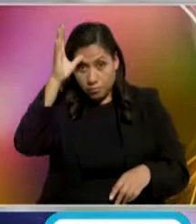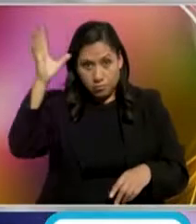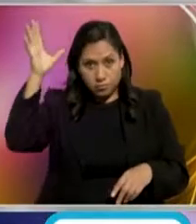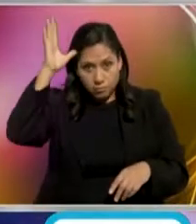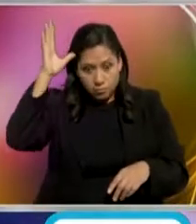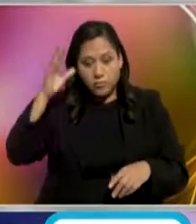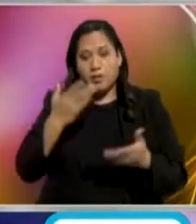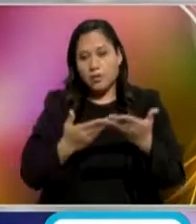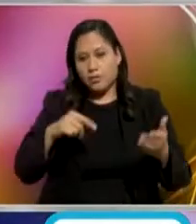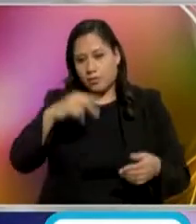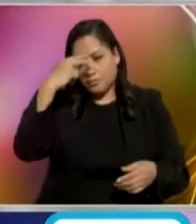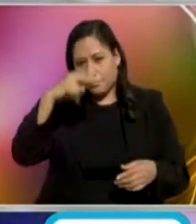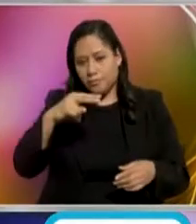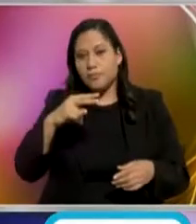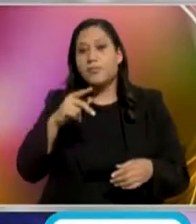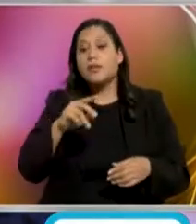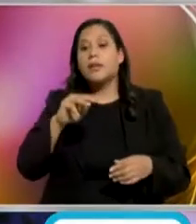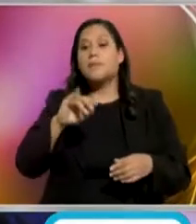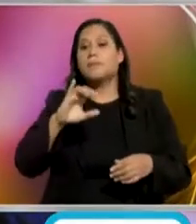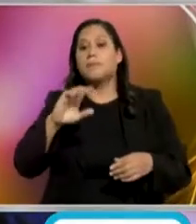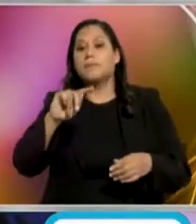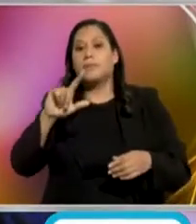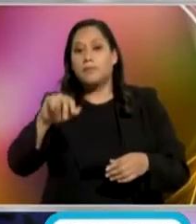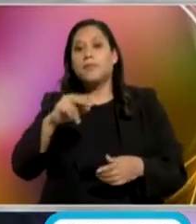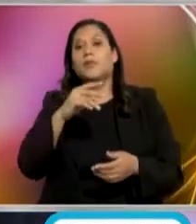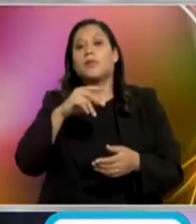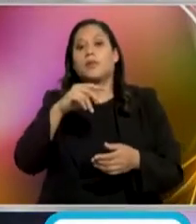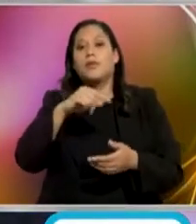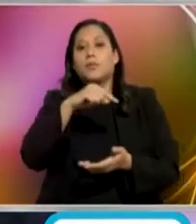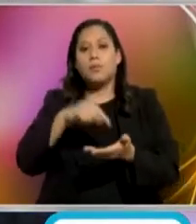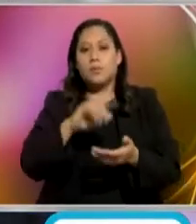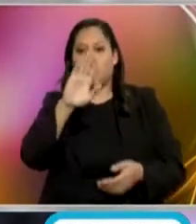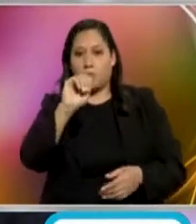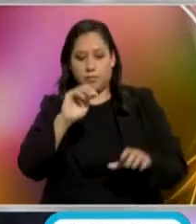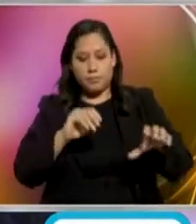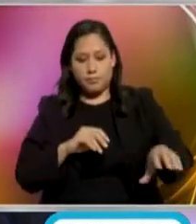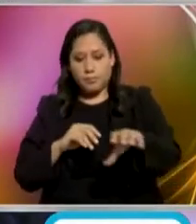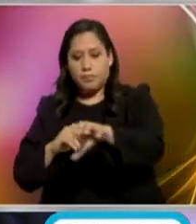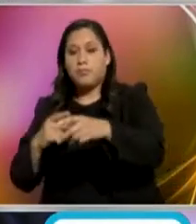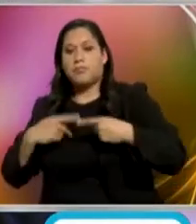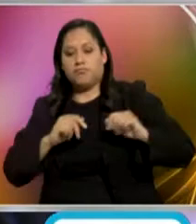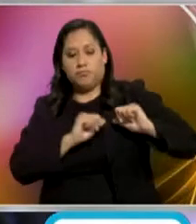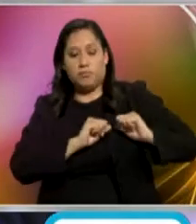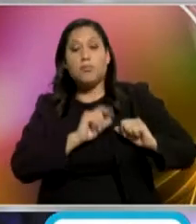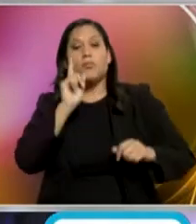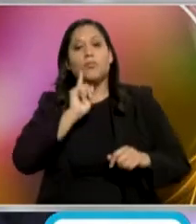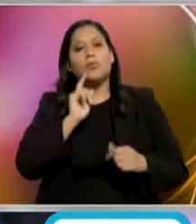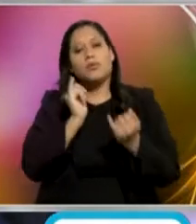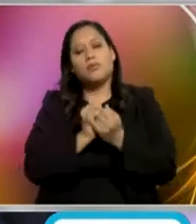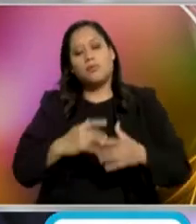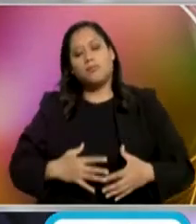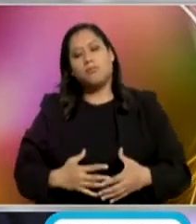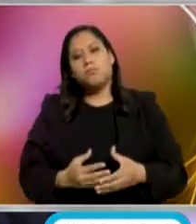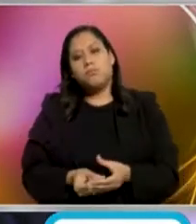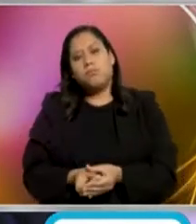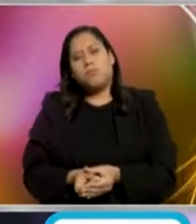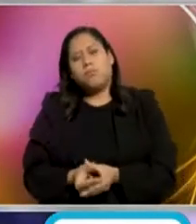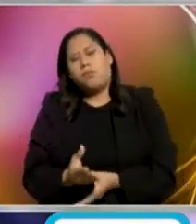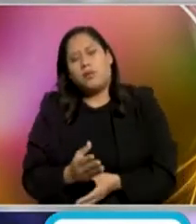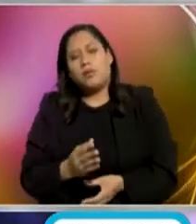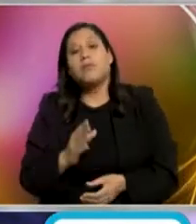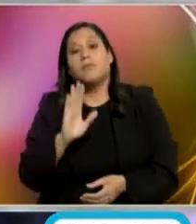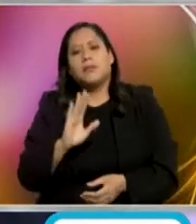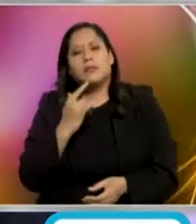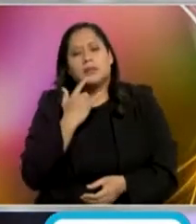hablemos de nuestro México, ellos van al Mictlán, hay 9 regiones, los guerreros y las mujeres que mueren en parto, porque se les considera que es una batalla que ellas